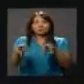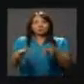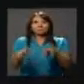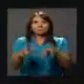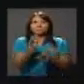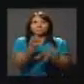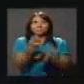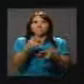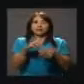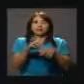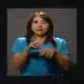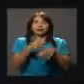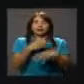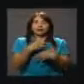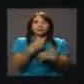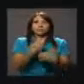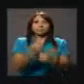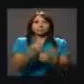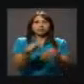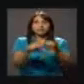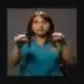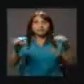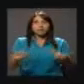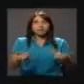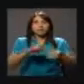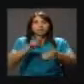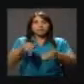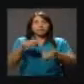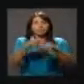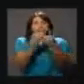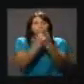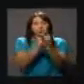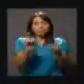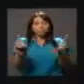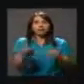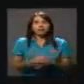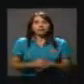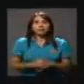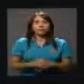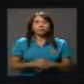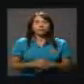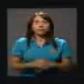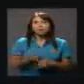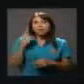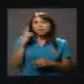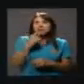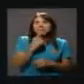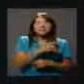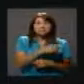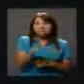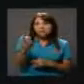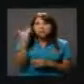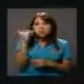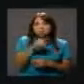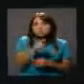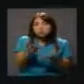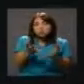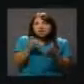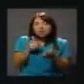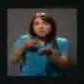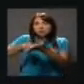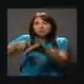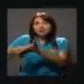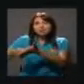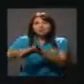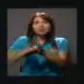republicano democrático porque les dicen ellos porque usted no quiere ir a votar todos dicen lo mismo y tienen razón todos